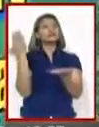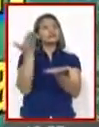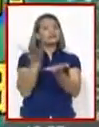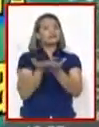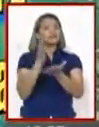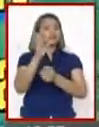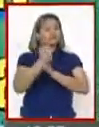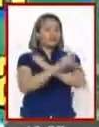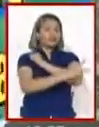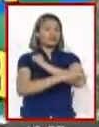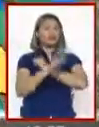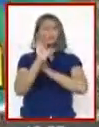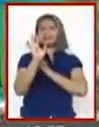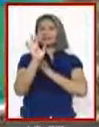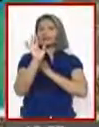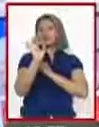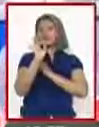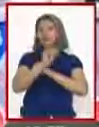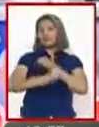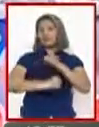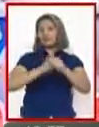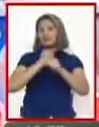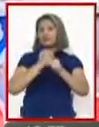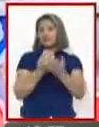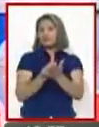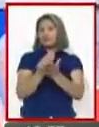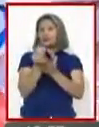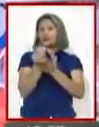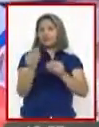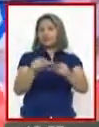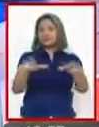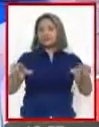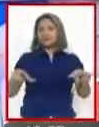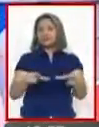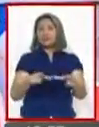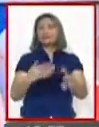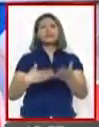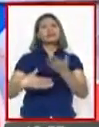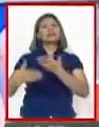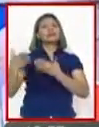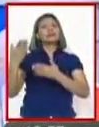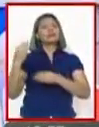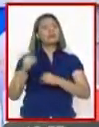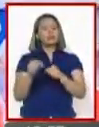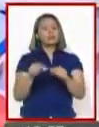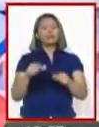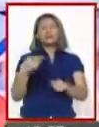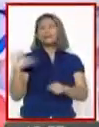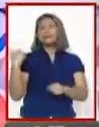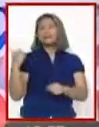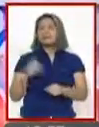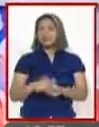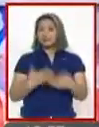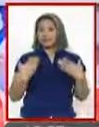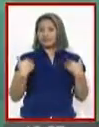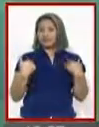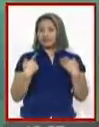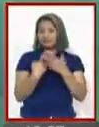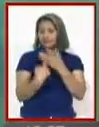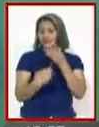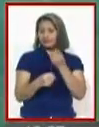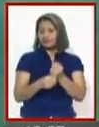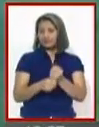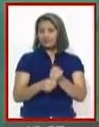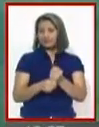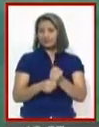a su país. Ya 8 años ella me compró una finca, yo era capellán de allí del lugar y entonces tenía cierta